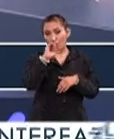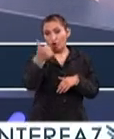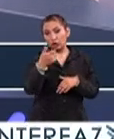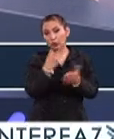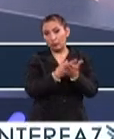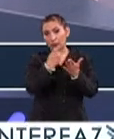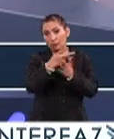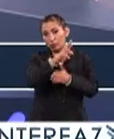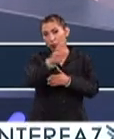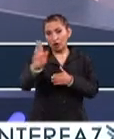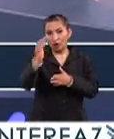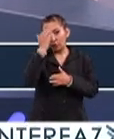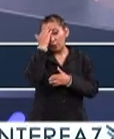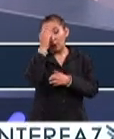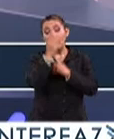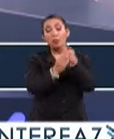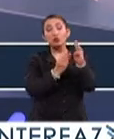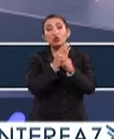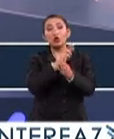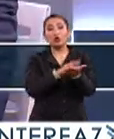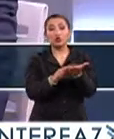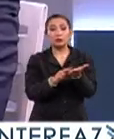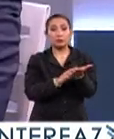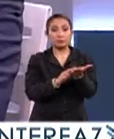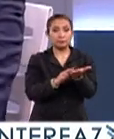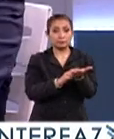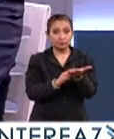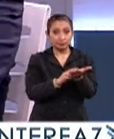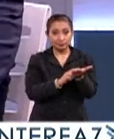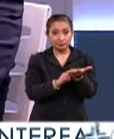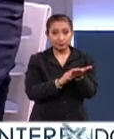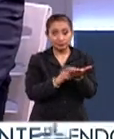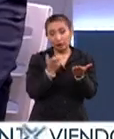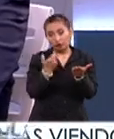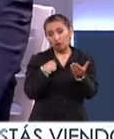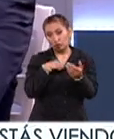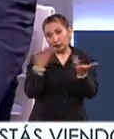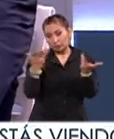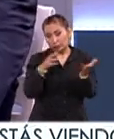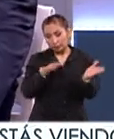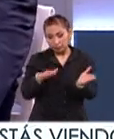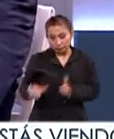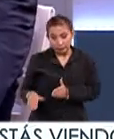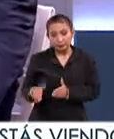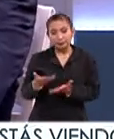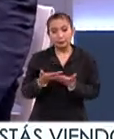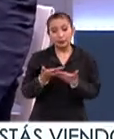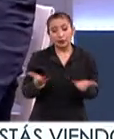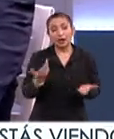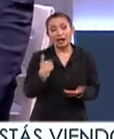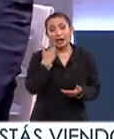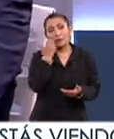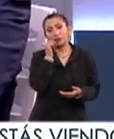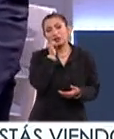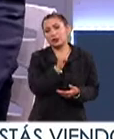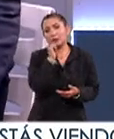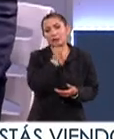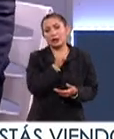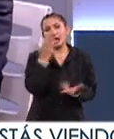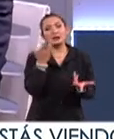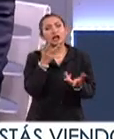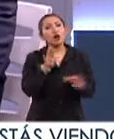este reconocimiento por Un Mundo Rosa. Eso es lo que hacemos. Ahora, lo que buscamos siempre es